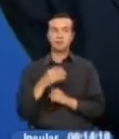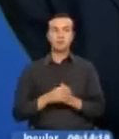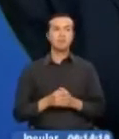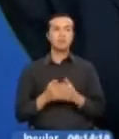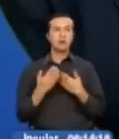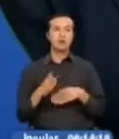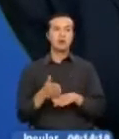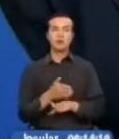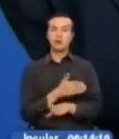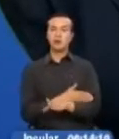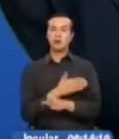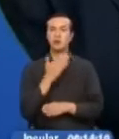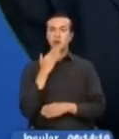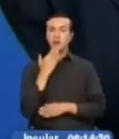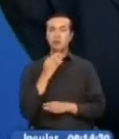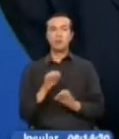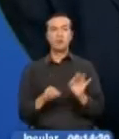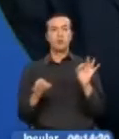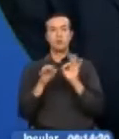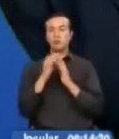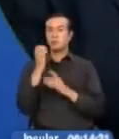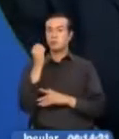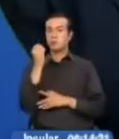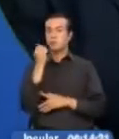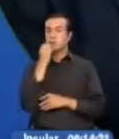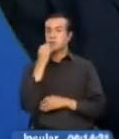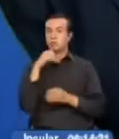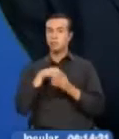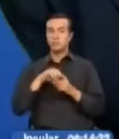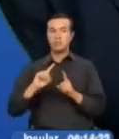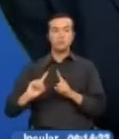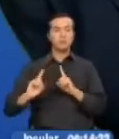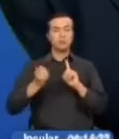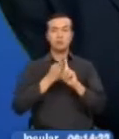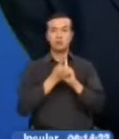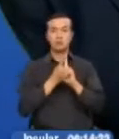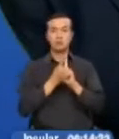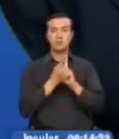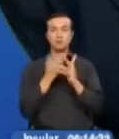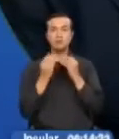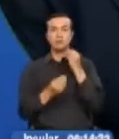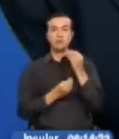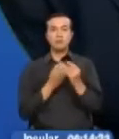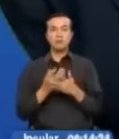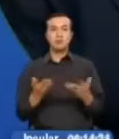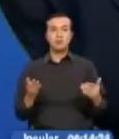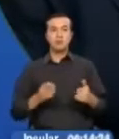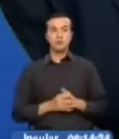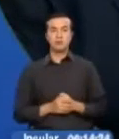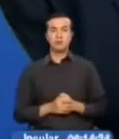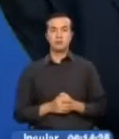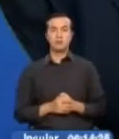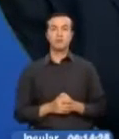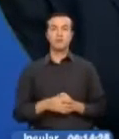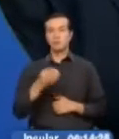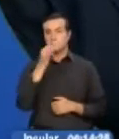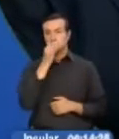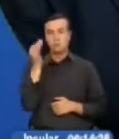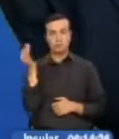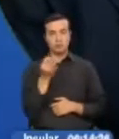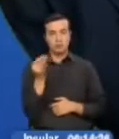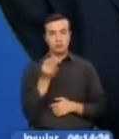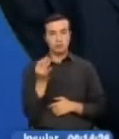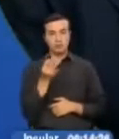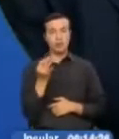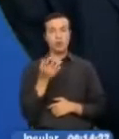hemos obtenido estos importantes ahorros creo que han hecho es transparentar no transparentar los reales costos de producción